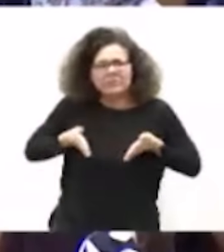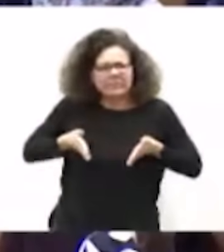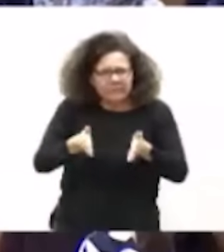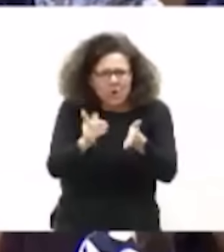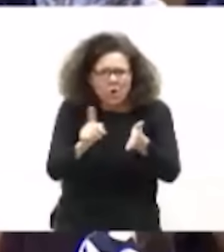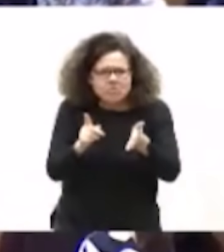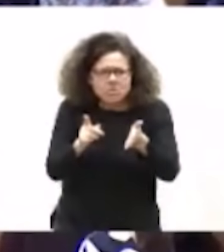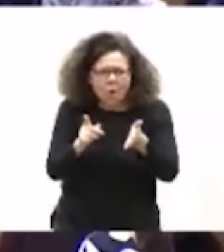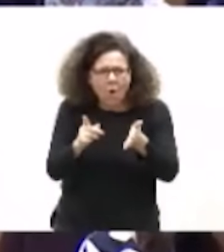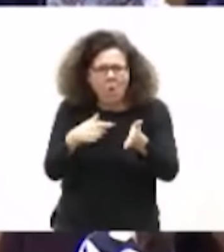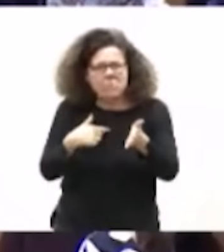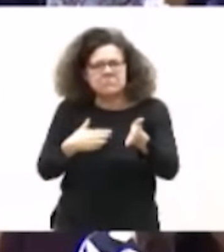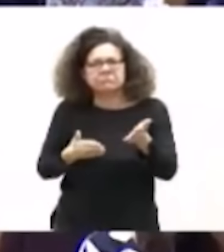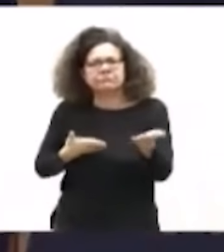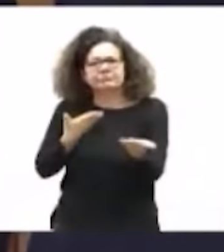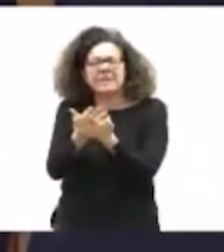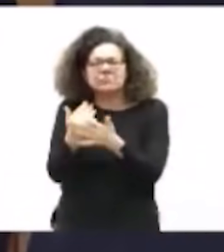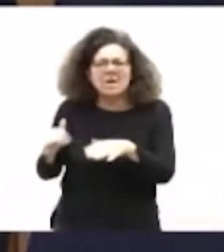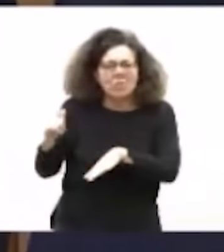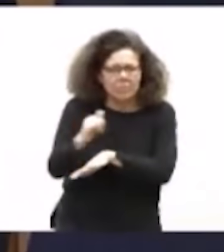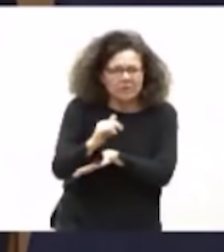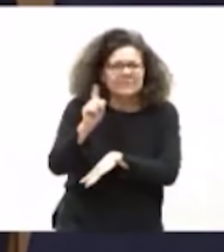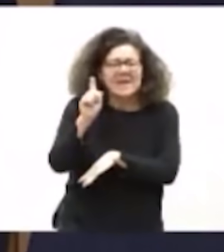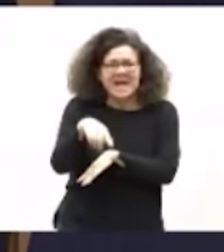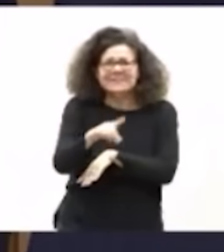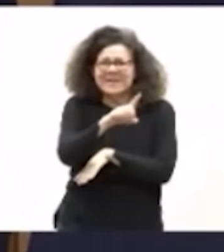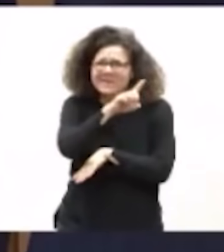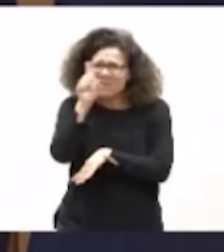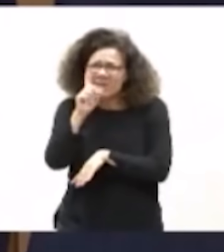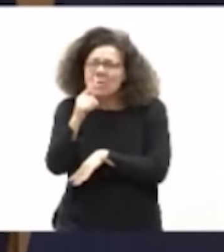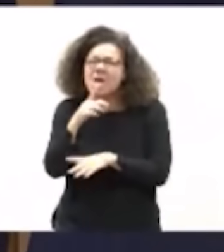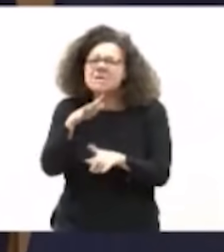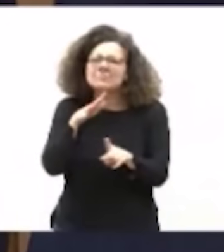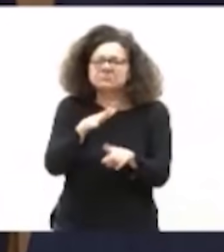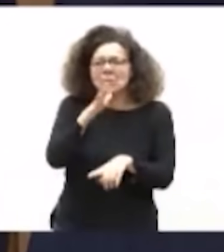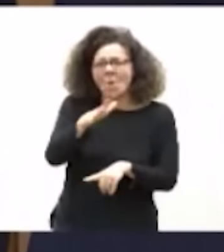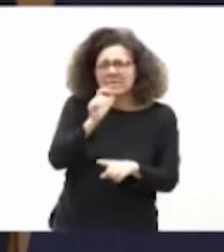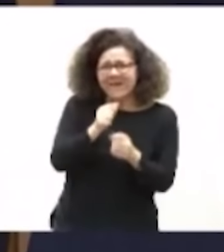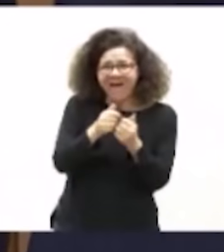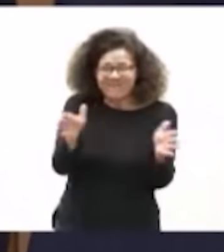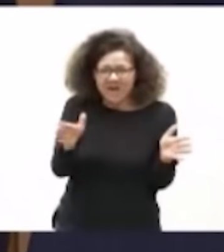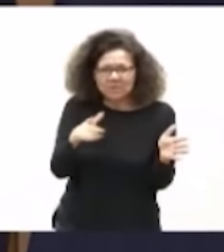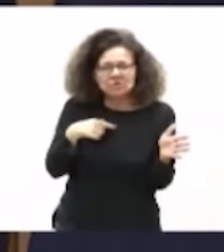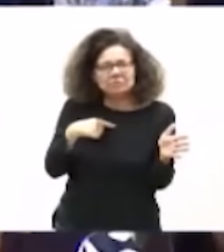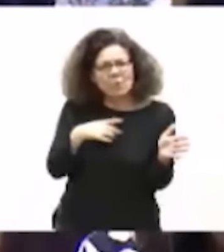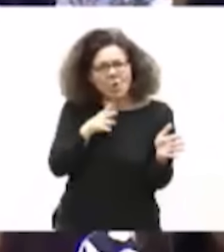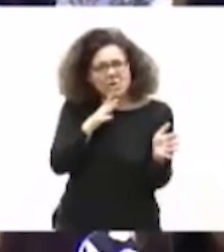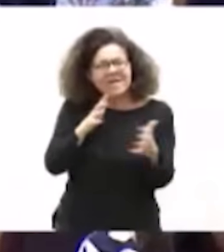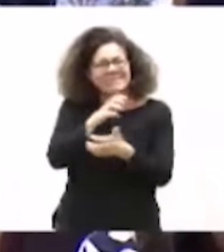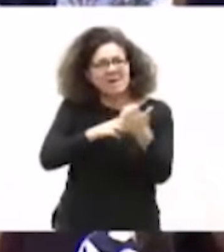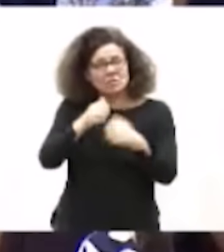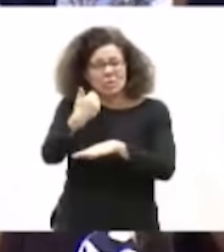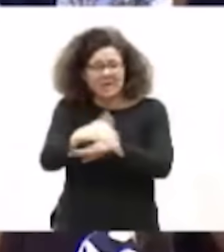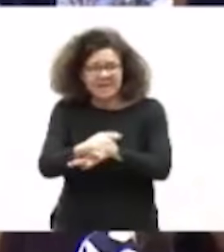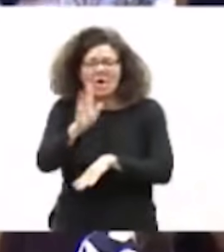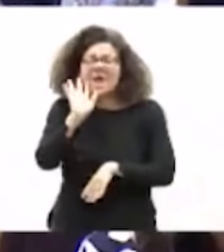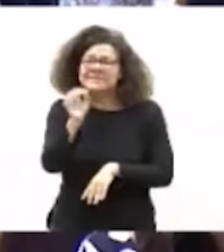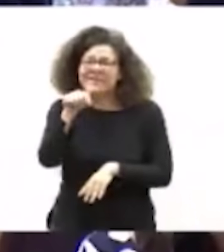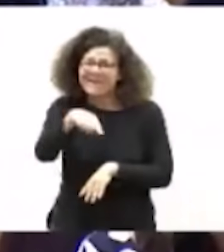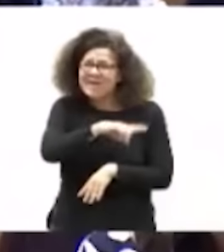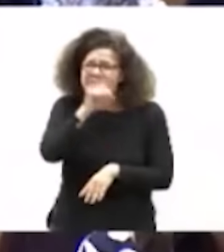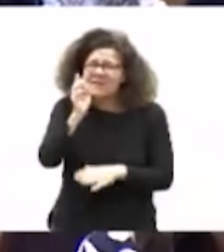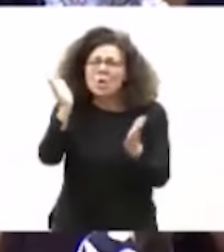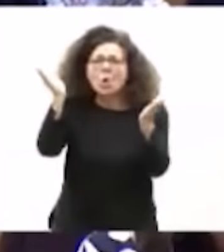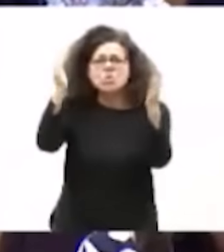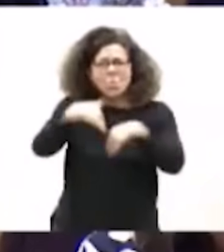aeropuerto para pedir mayor autogobierno. Es cierto que en Madrid no hay causas abiertas por terrorismo callejero contra socios suyos. Es cierto también que aquí en Madrid no hay